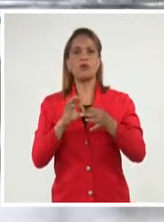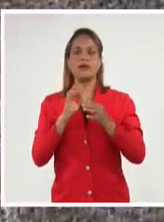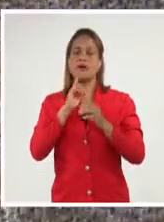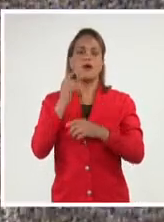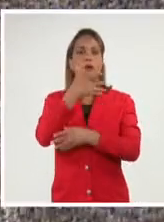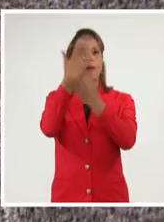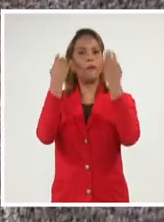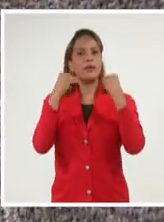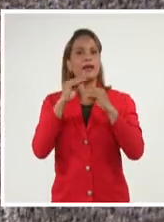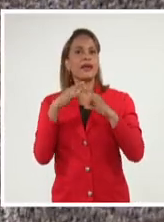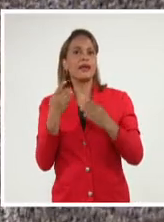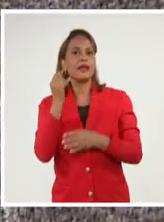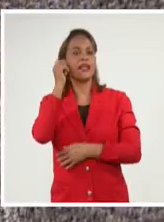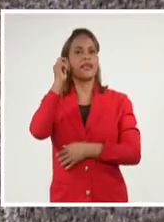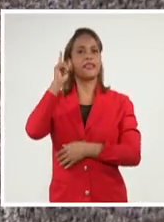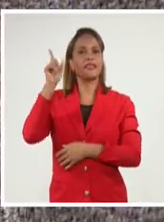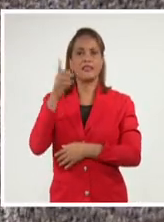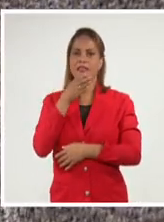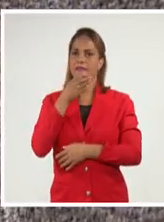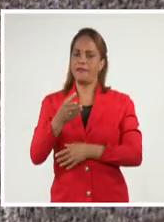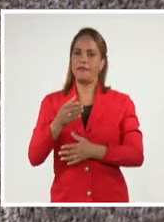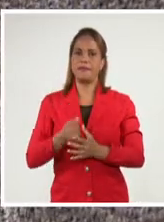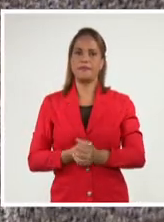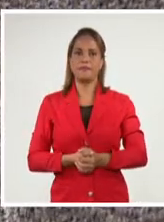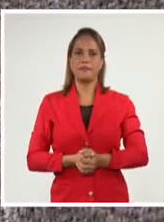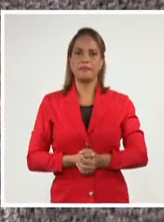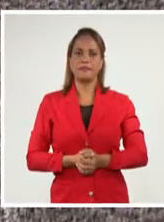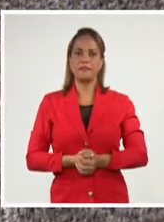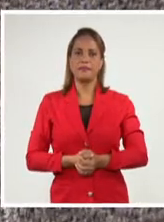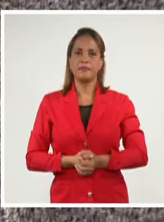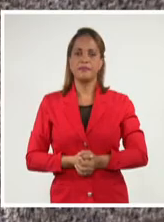las ideas de un gigante.